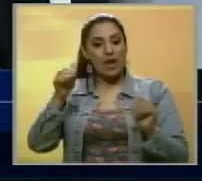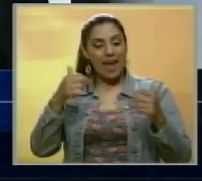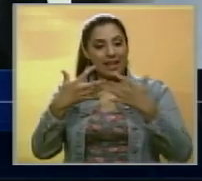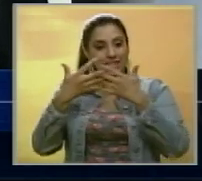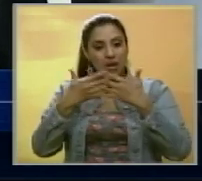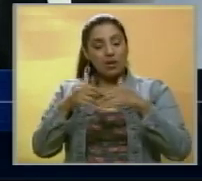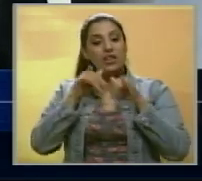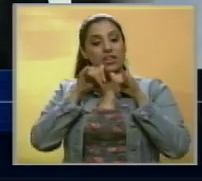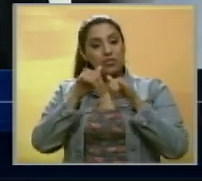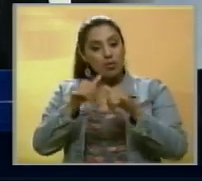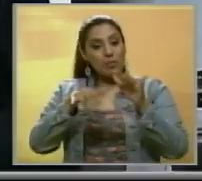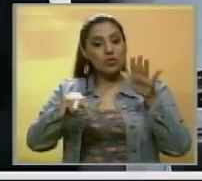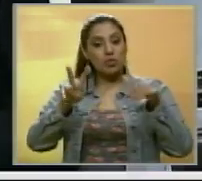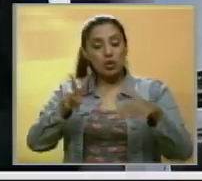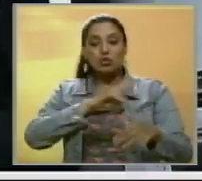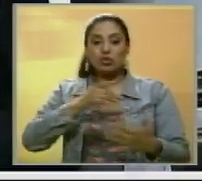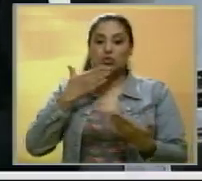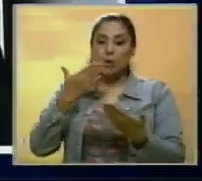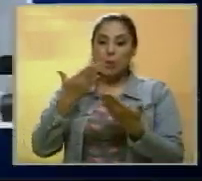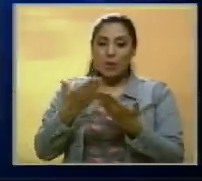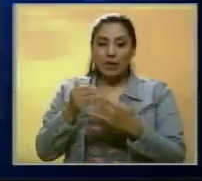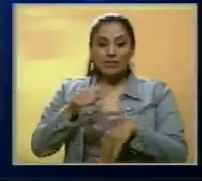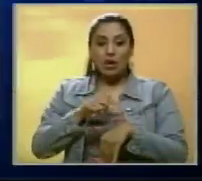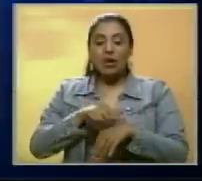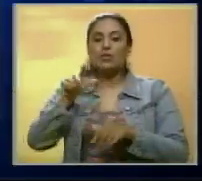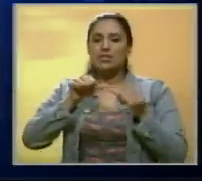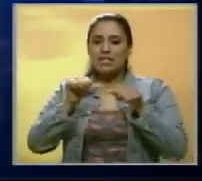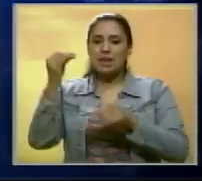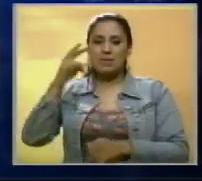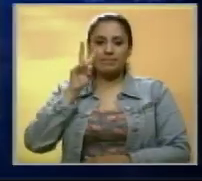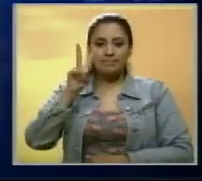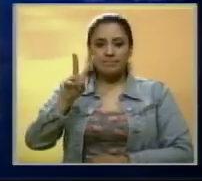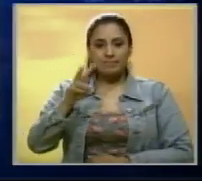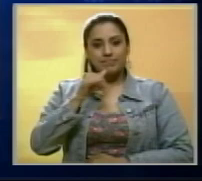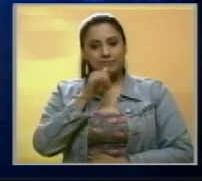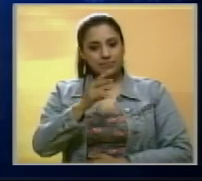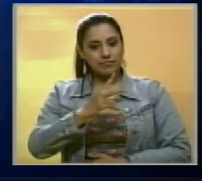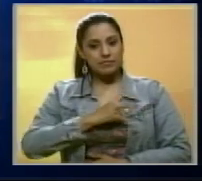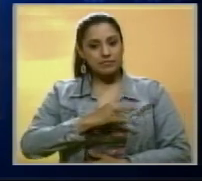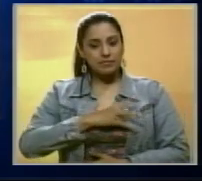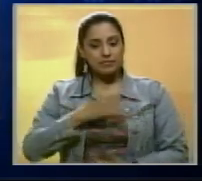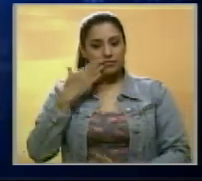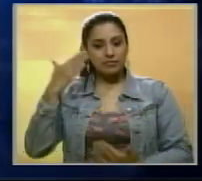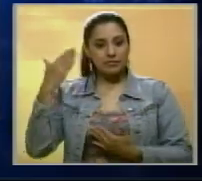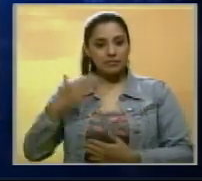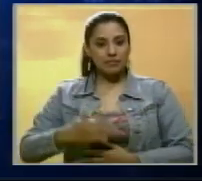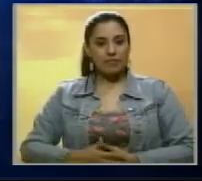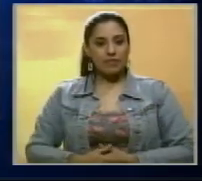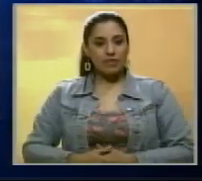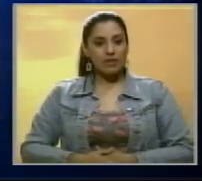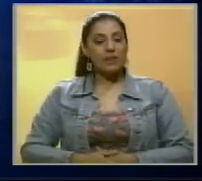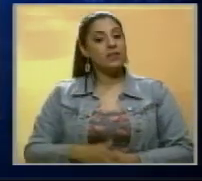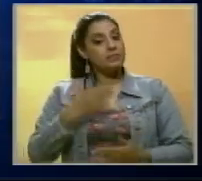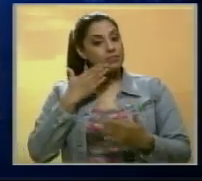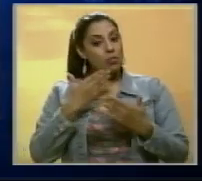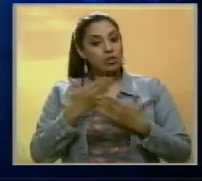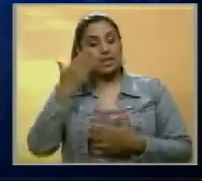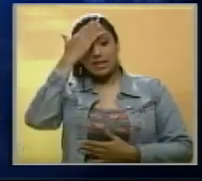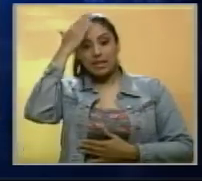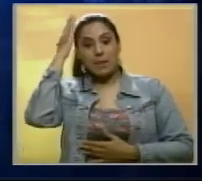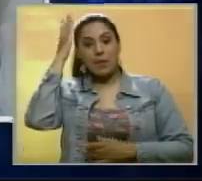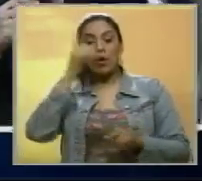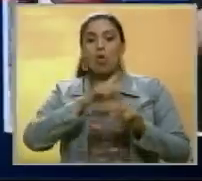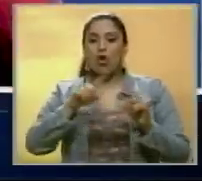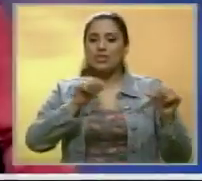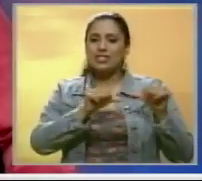Americanos. Es la información que podemos presentarles hasta el momento. Sigan con más de la emisión meridiana de Noticiero Venevisión. Muchísimas gracias,